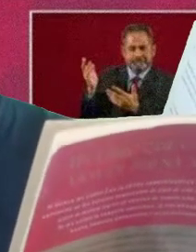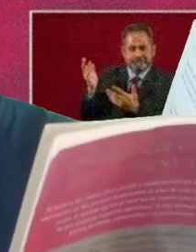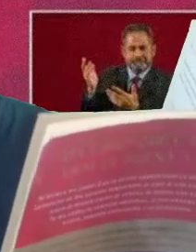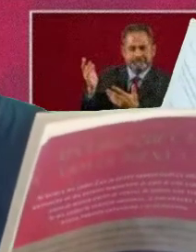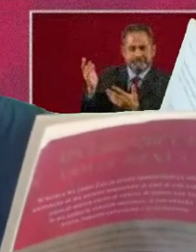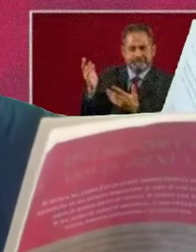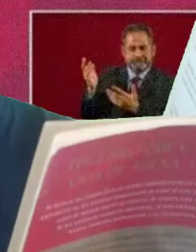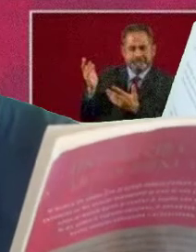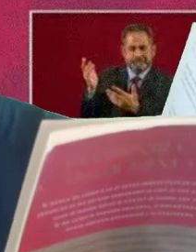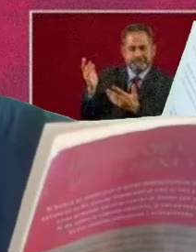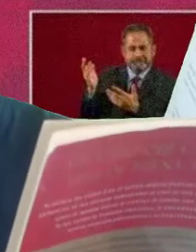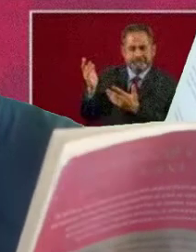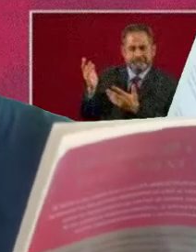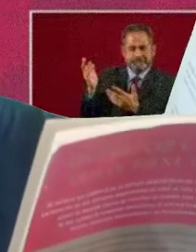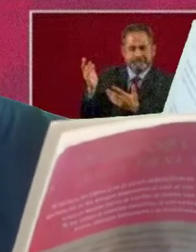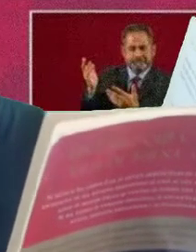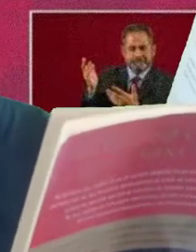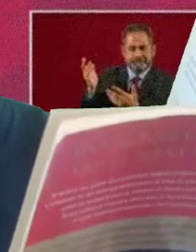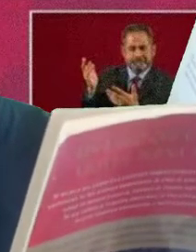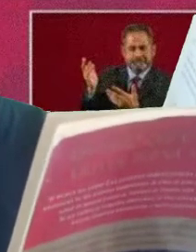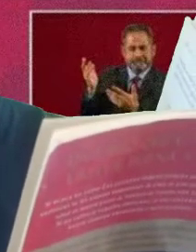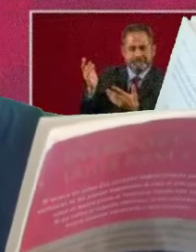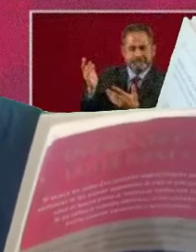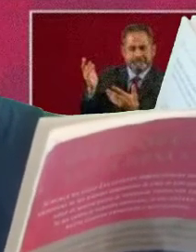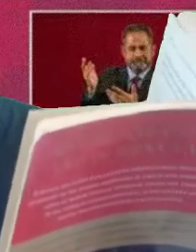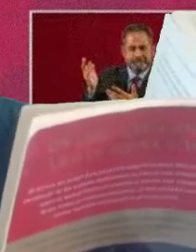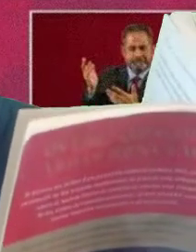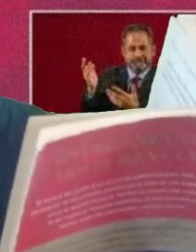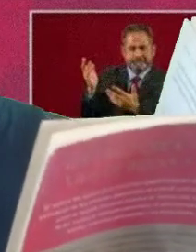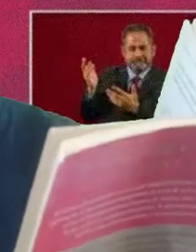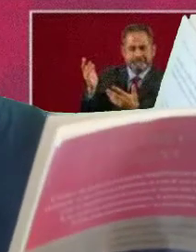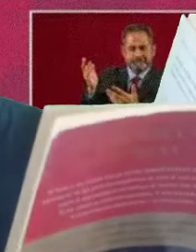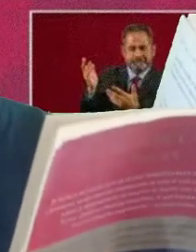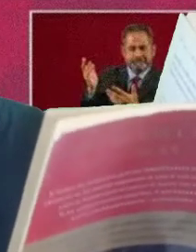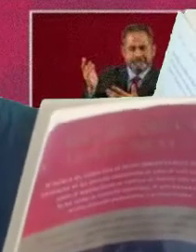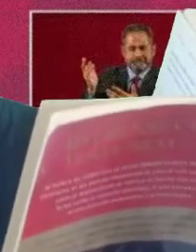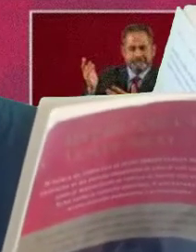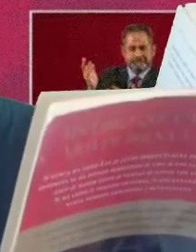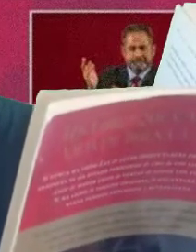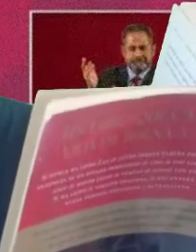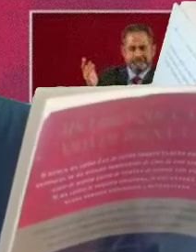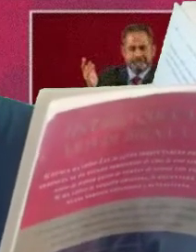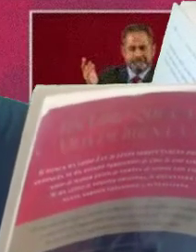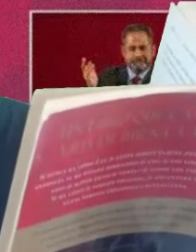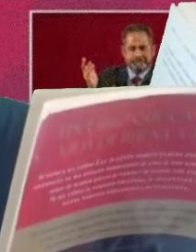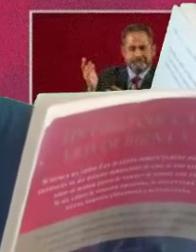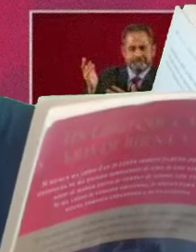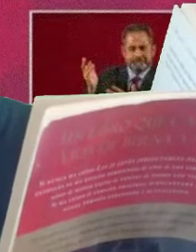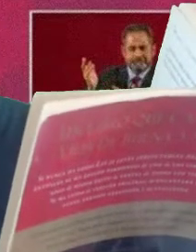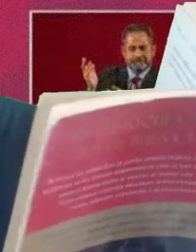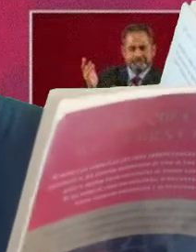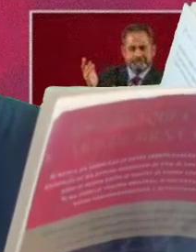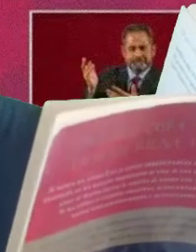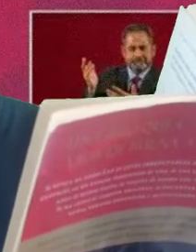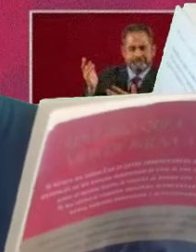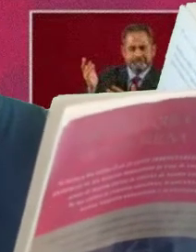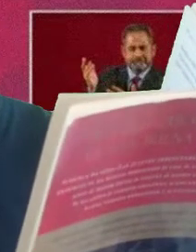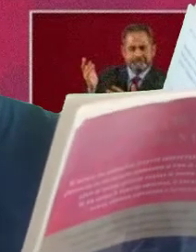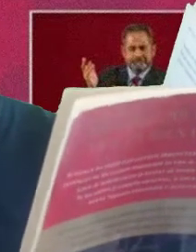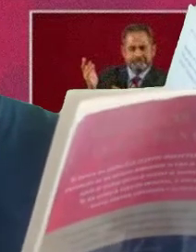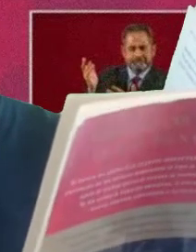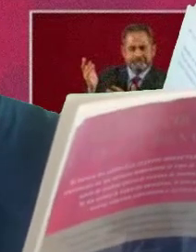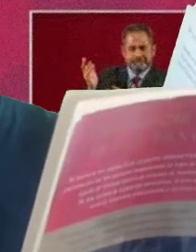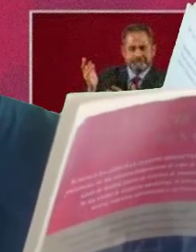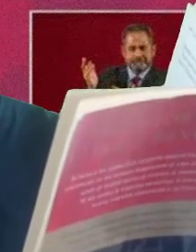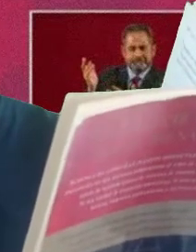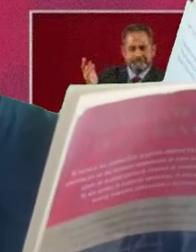tiempo las personas y las organizaciones no avanzan tan rápido como el líder por esa razón los líderes siempre sienten esa atención